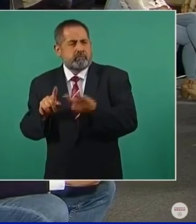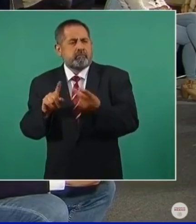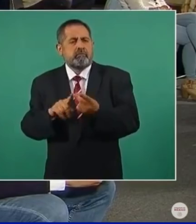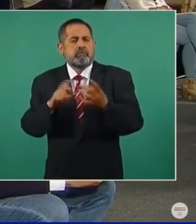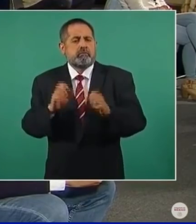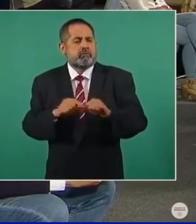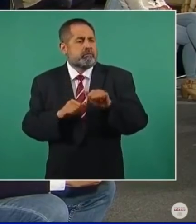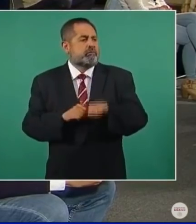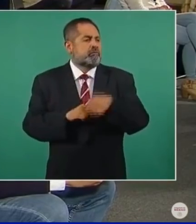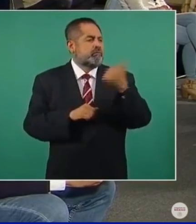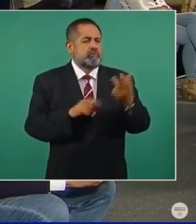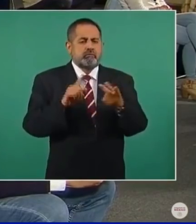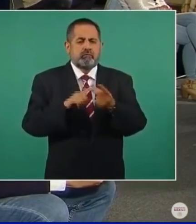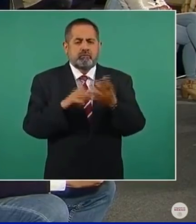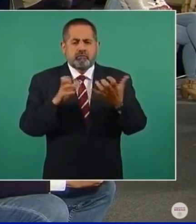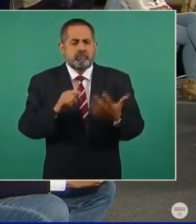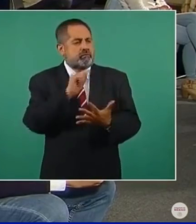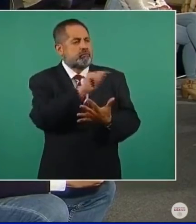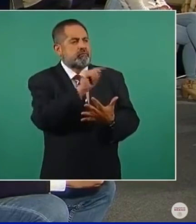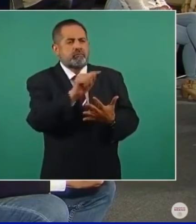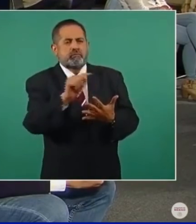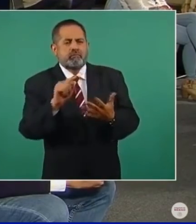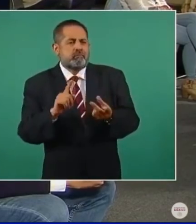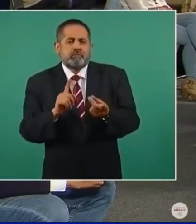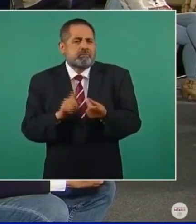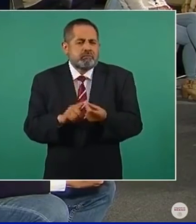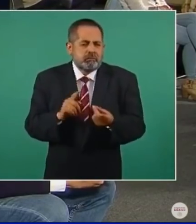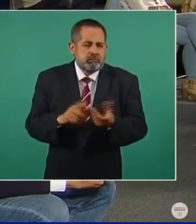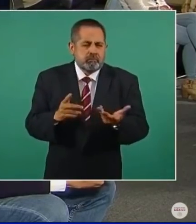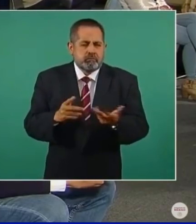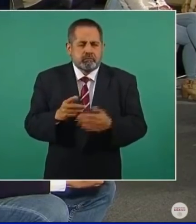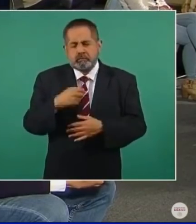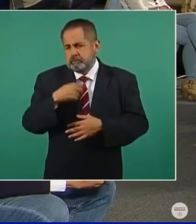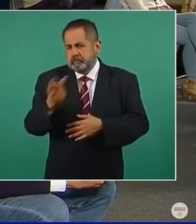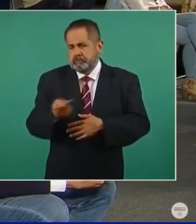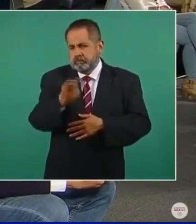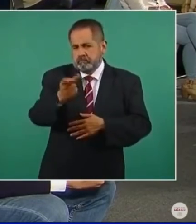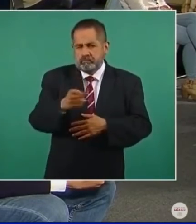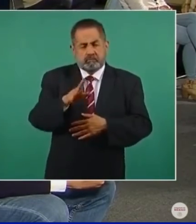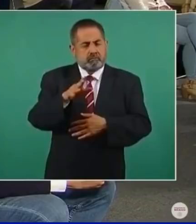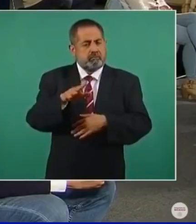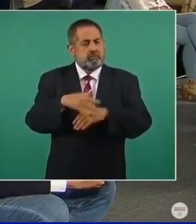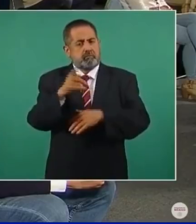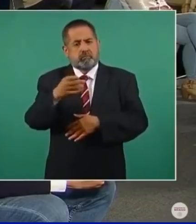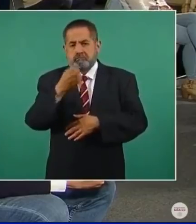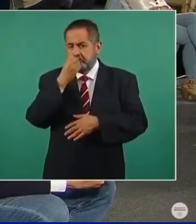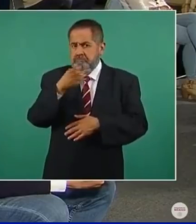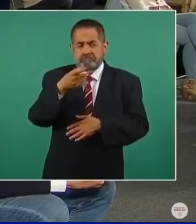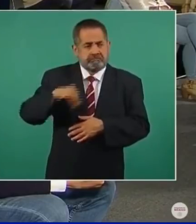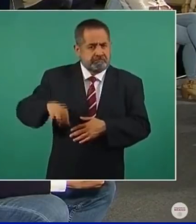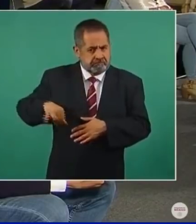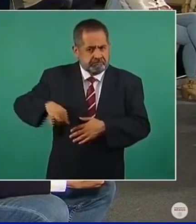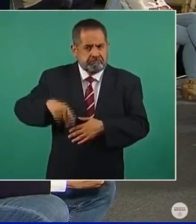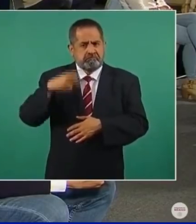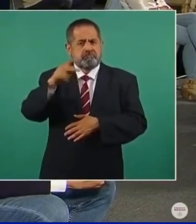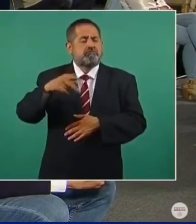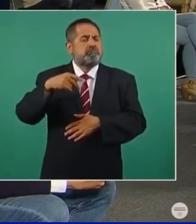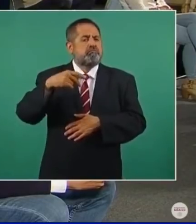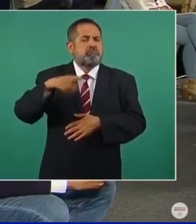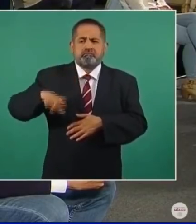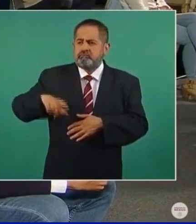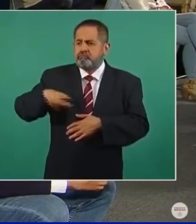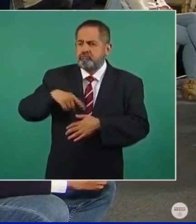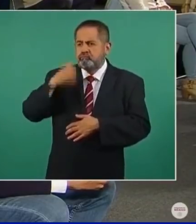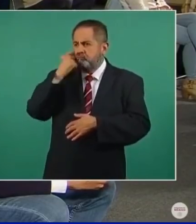hidroeléctricas? Esto se lo digo porque es muy interesante la apuesta que está haciendo su gobierno para